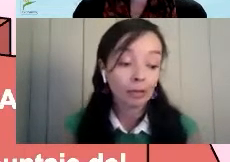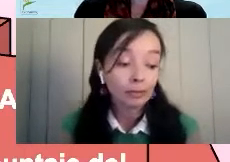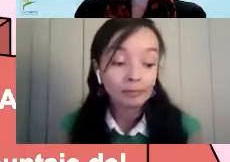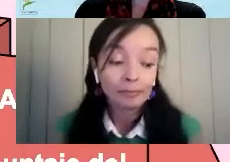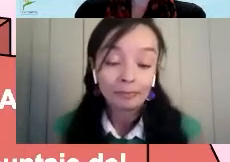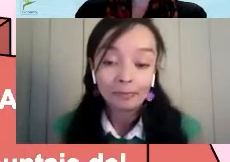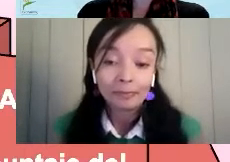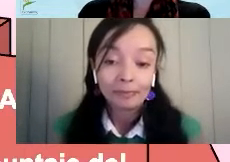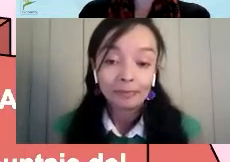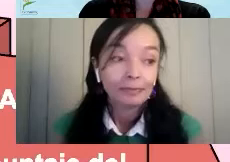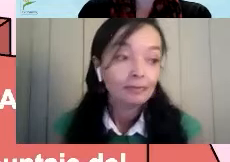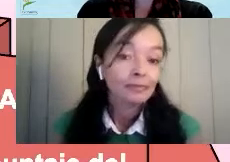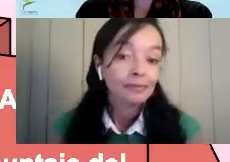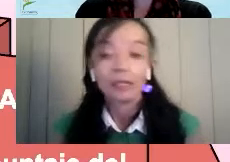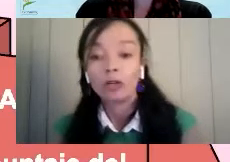el momento?